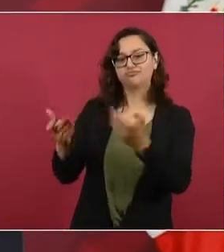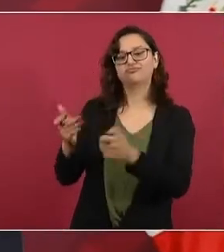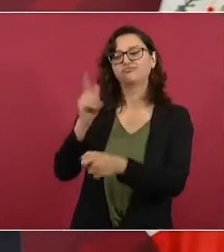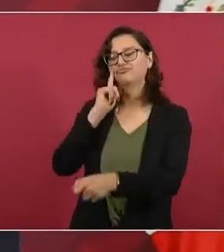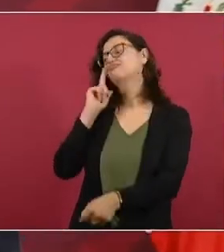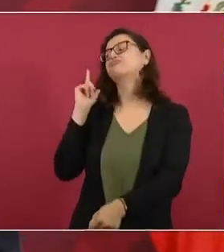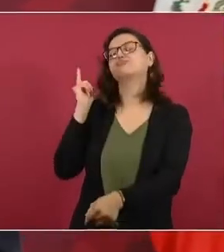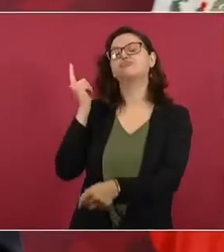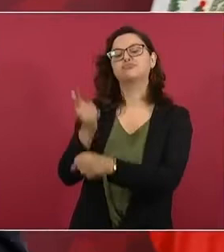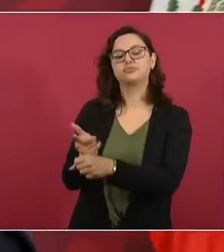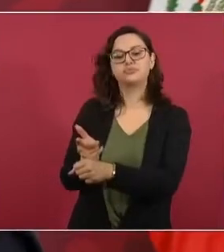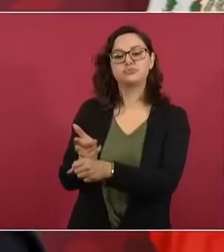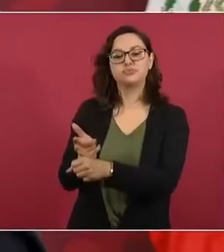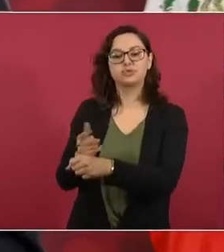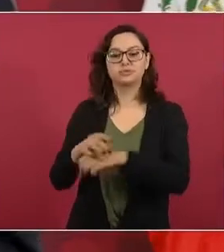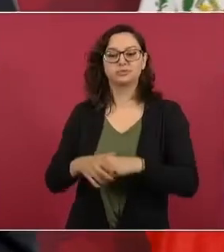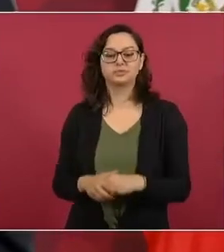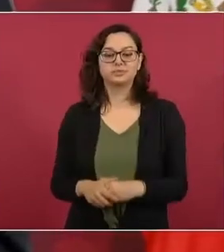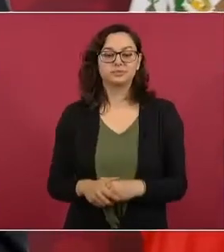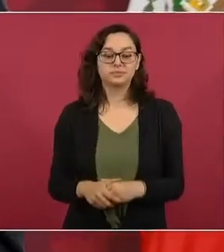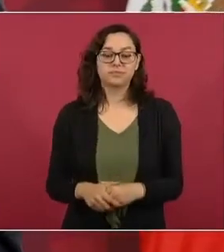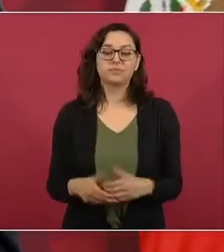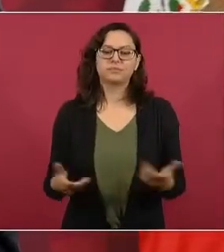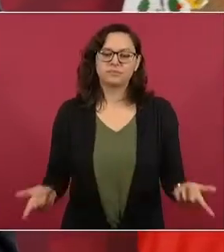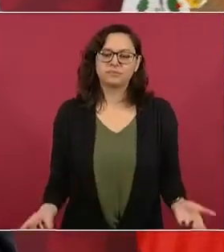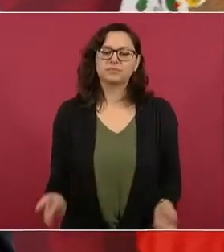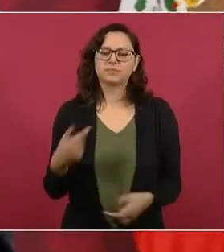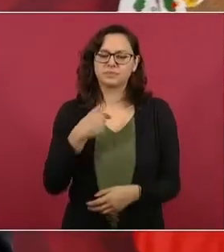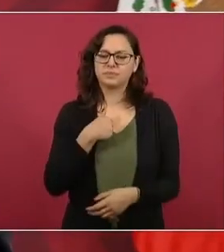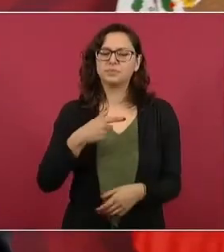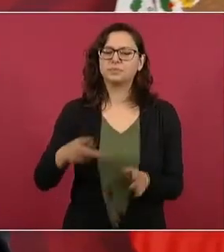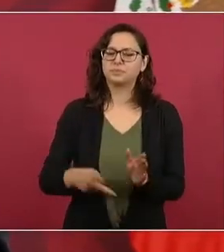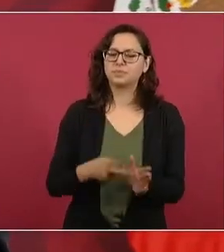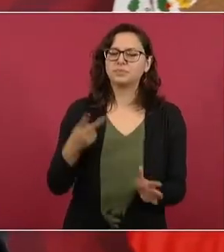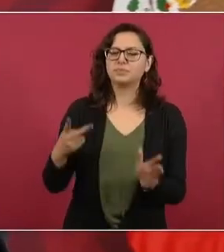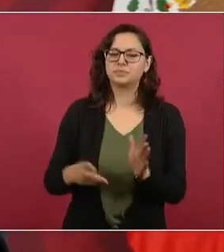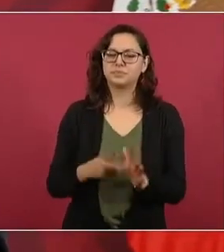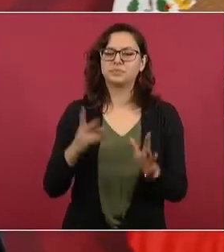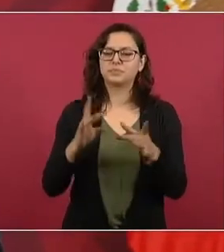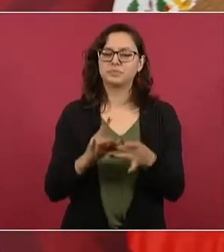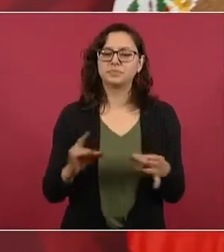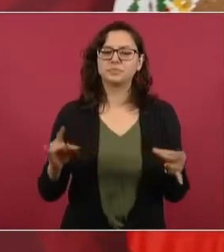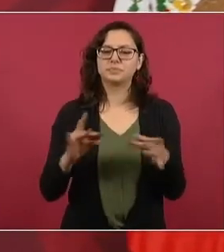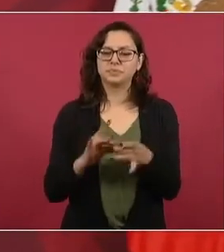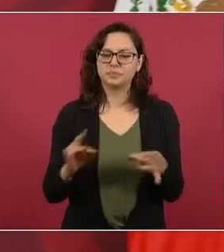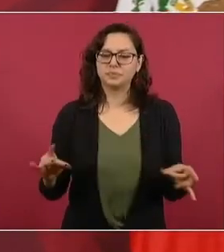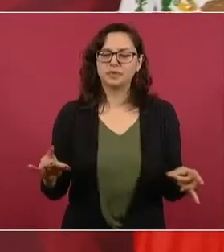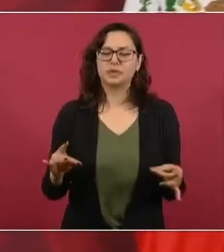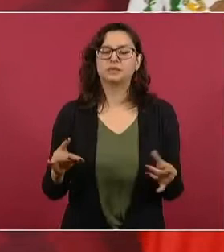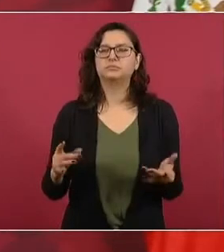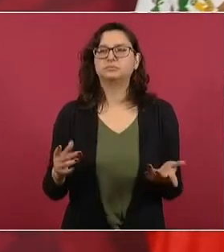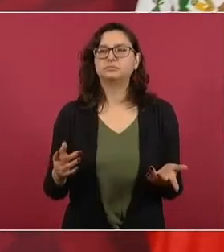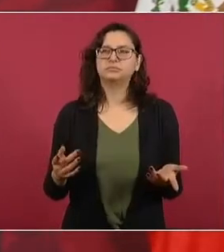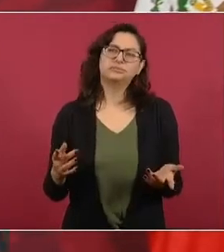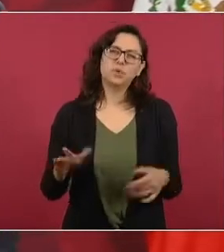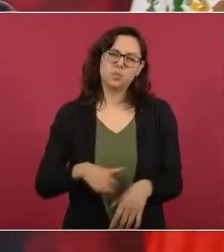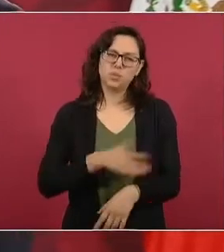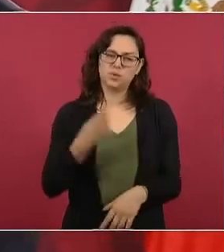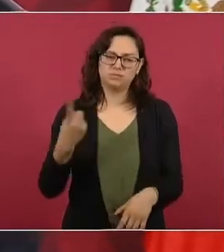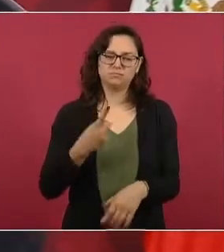Ya les he contado, pero ayuda mucho a entenderlo. Y lo digo